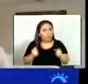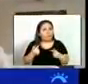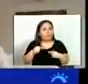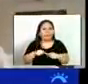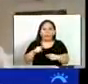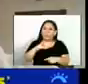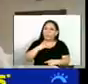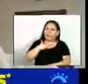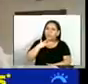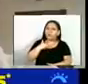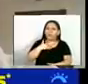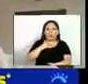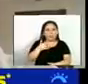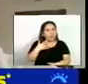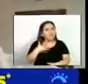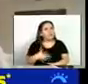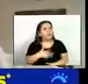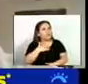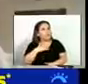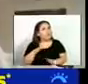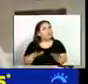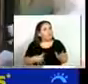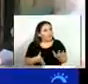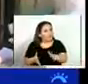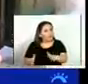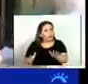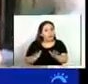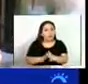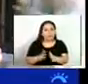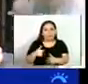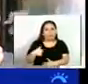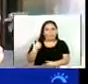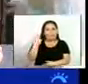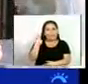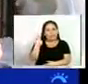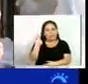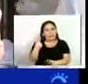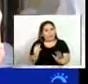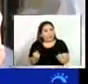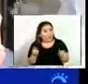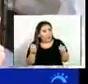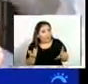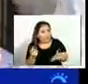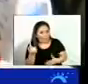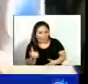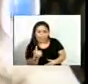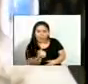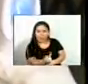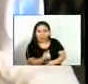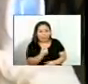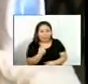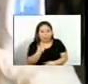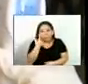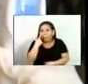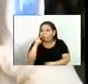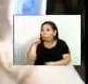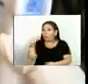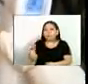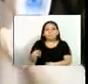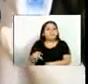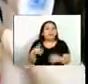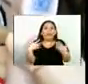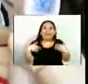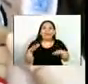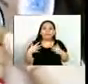los síntomas son complicados por instantes. No comprende cómo es que aún existen personas que ven esta enfermedad